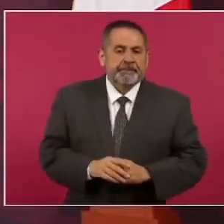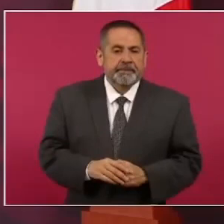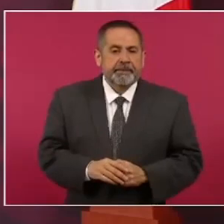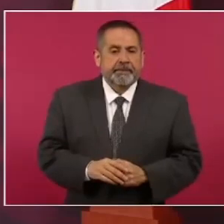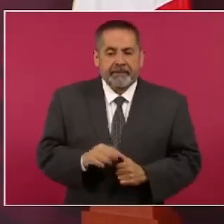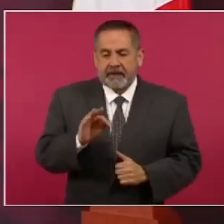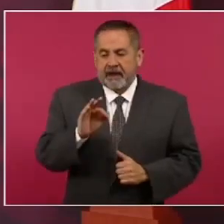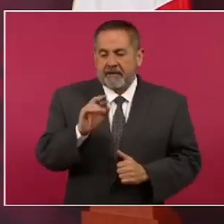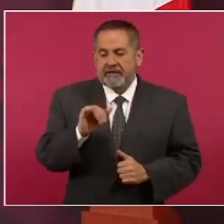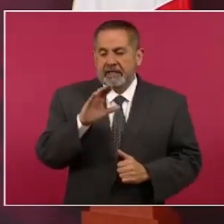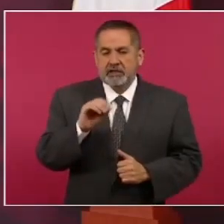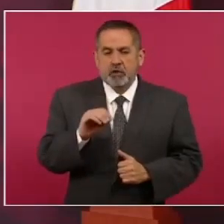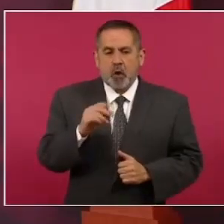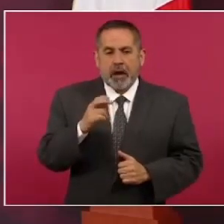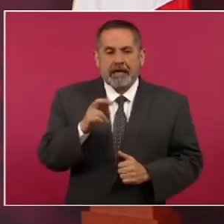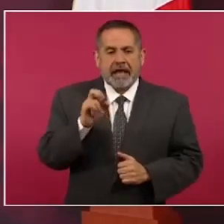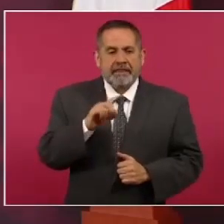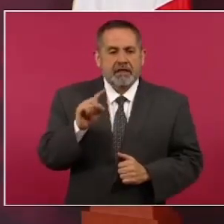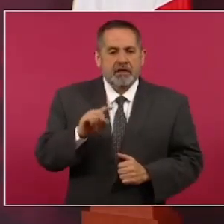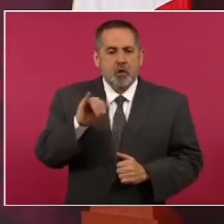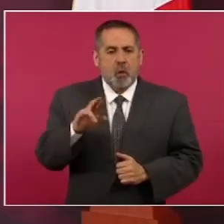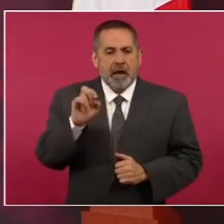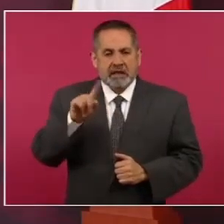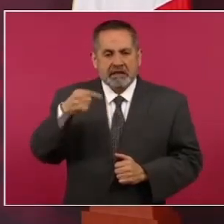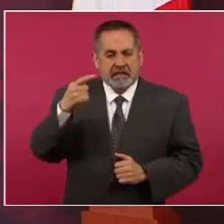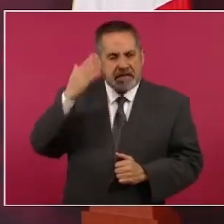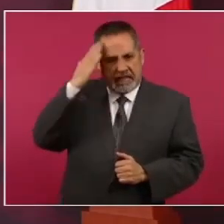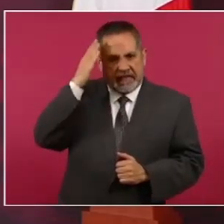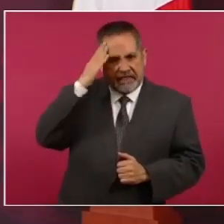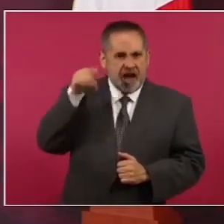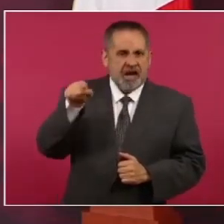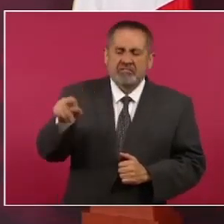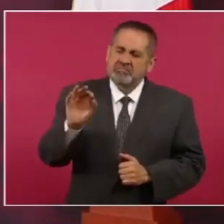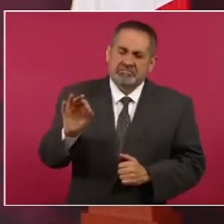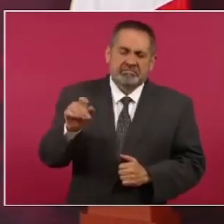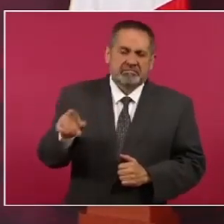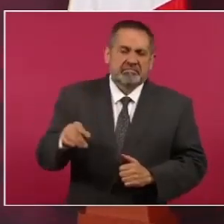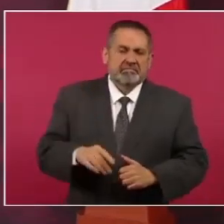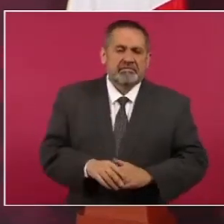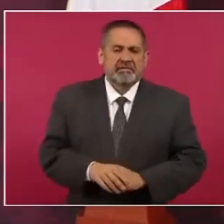Francisco Hernández Juárez, dirigente. Héctor Slim.